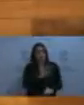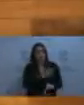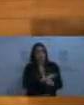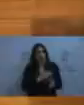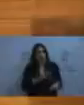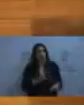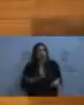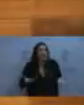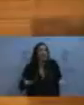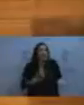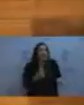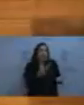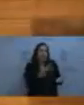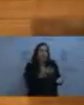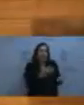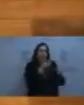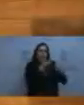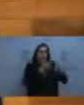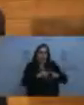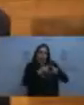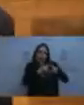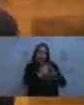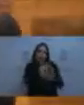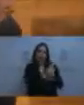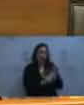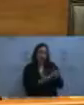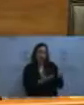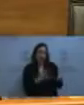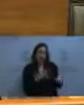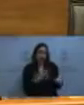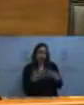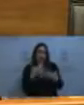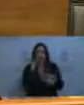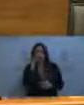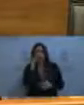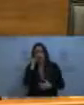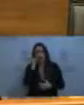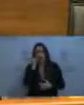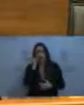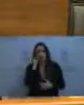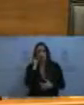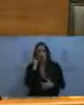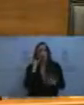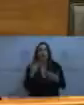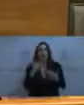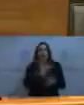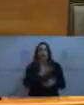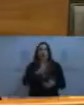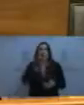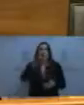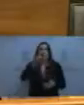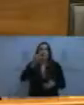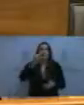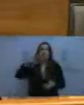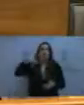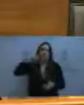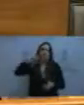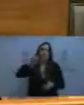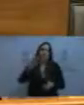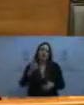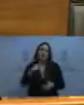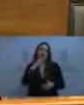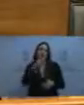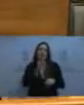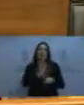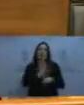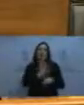cual repase los datos que usted tenga. Gracias. Gracias, señor Corbas Mons. Tiene la palabra, señora